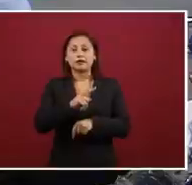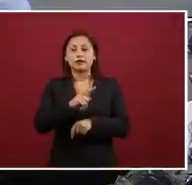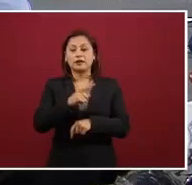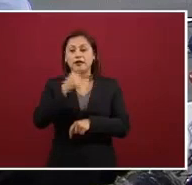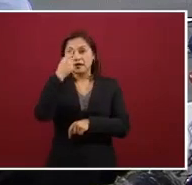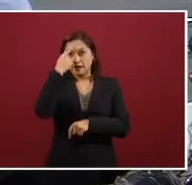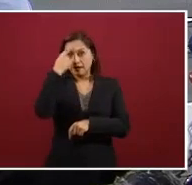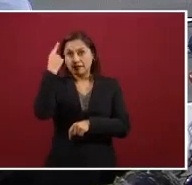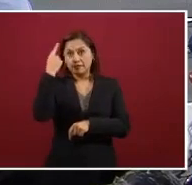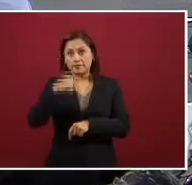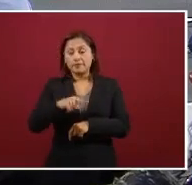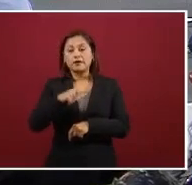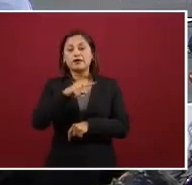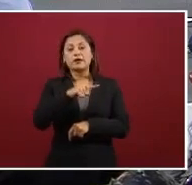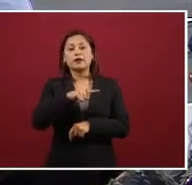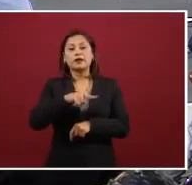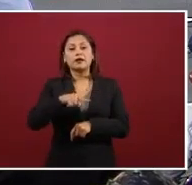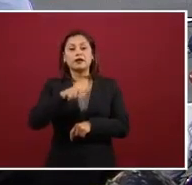utilizar